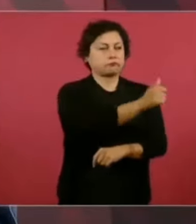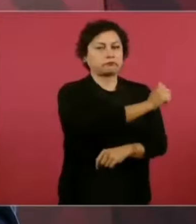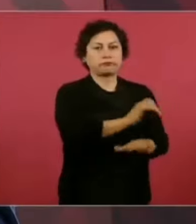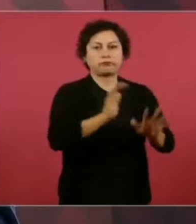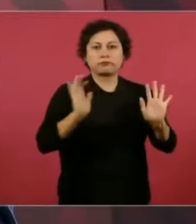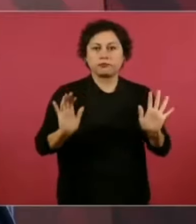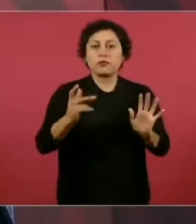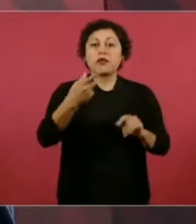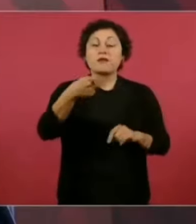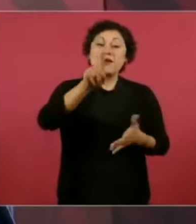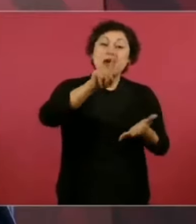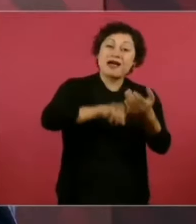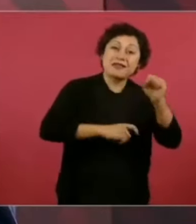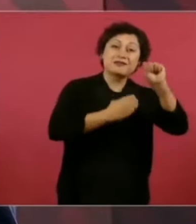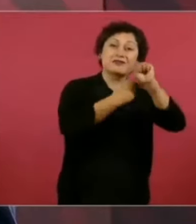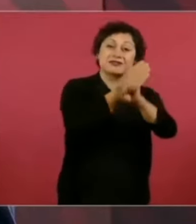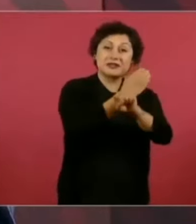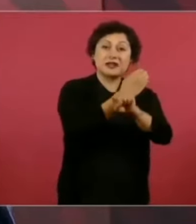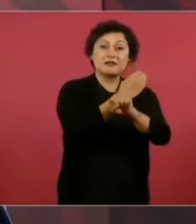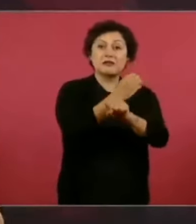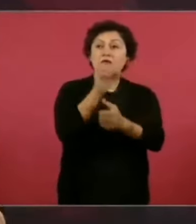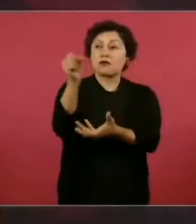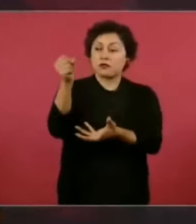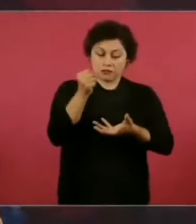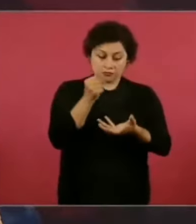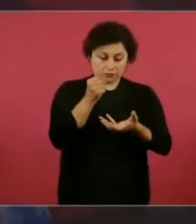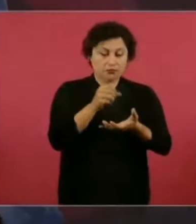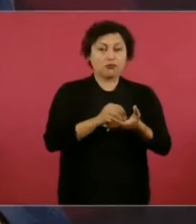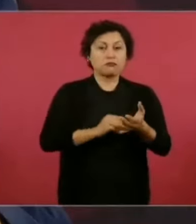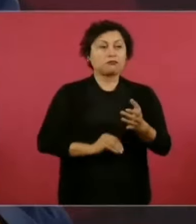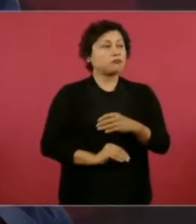se desviaba y no había